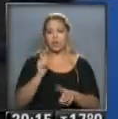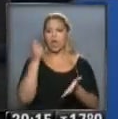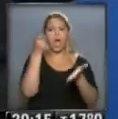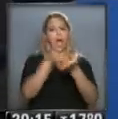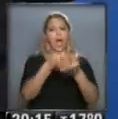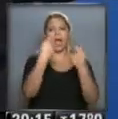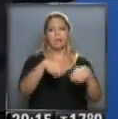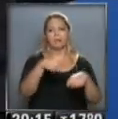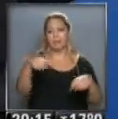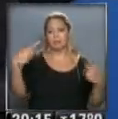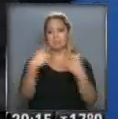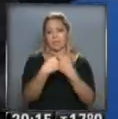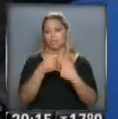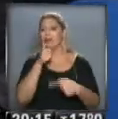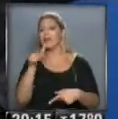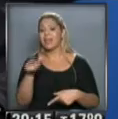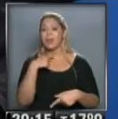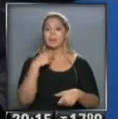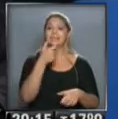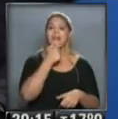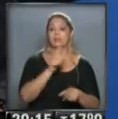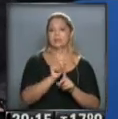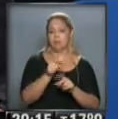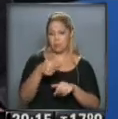al partido que se viene entre Quilmes y Racing,